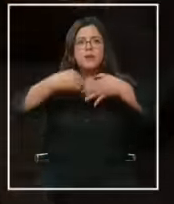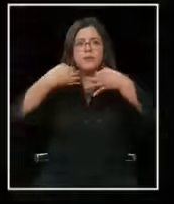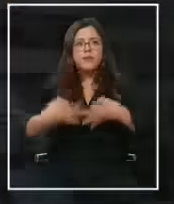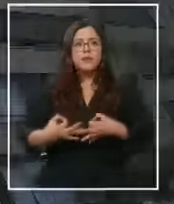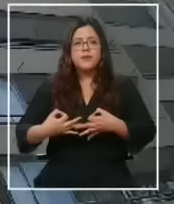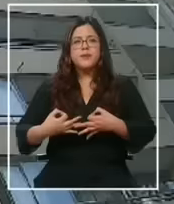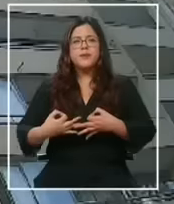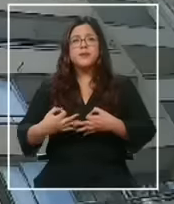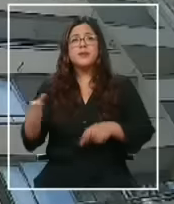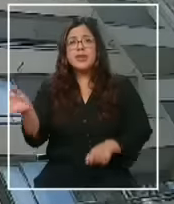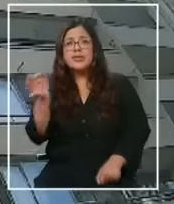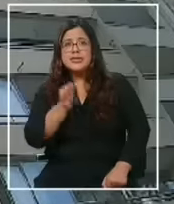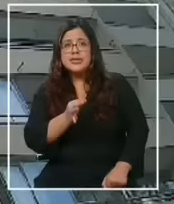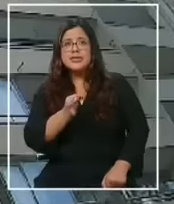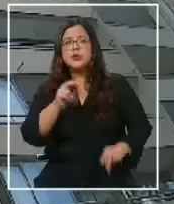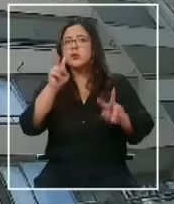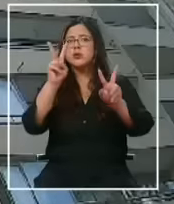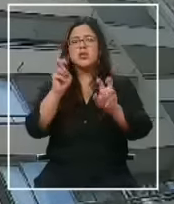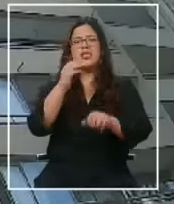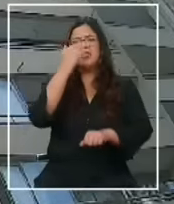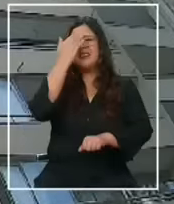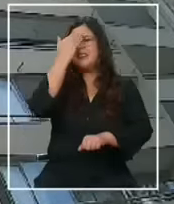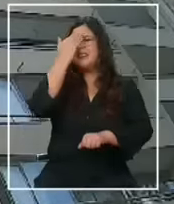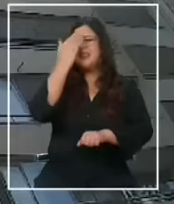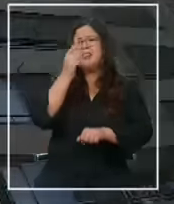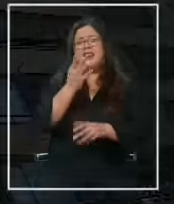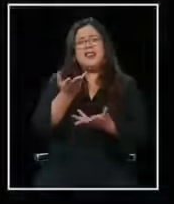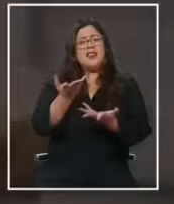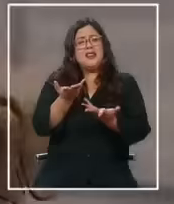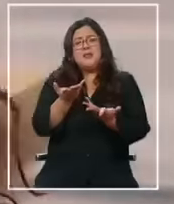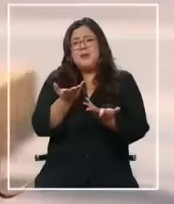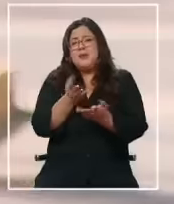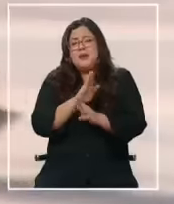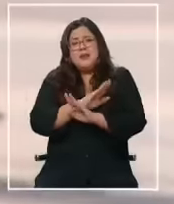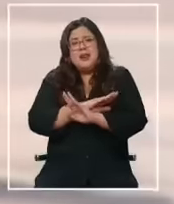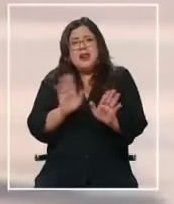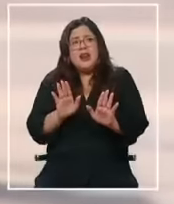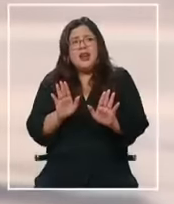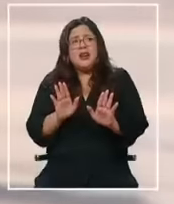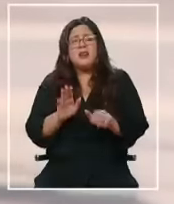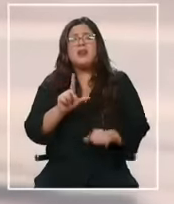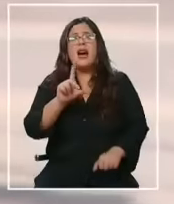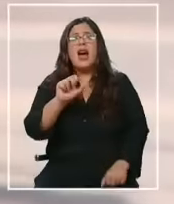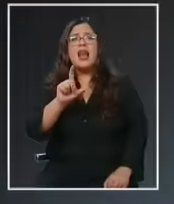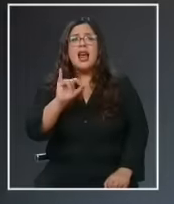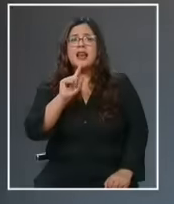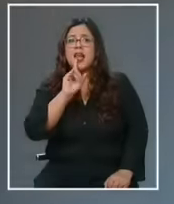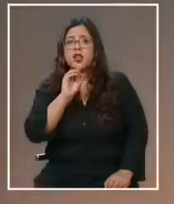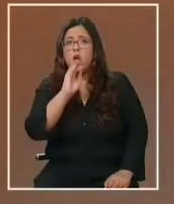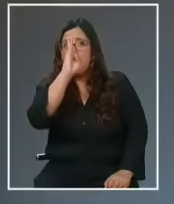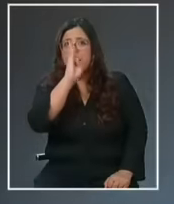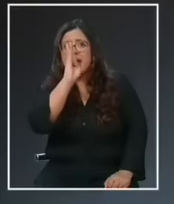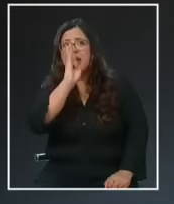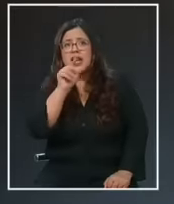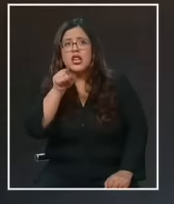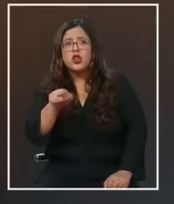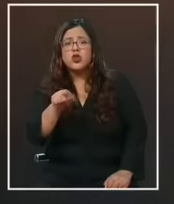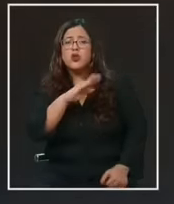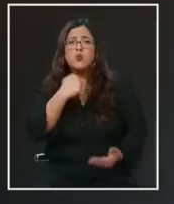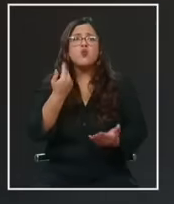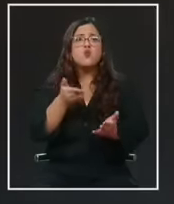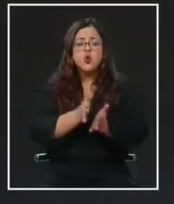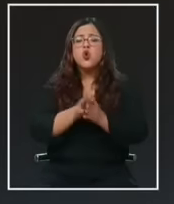instancia. Dicen, es un nivel de maldad inconcebible. Lalito, un angelito que está en el cielo y por el cual vamos a luchar. Hubo